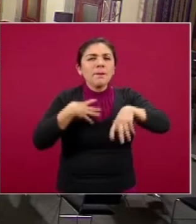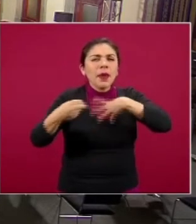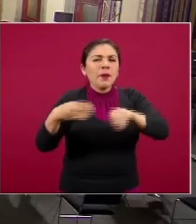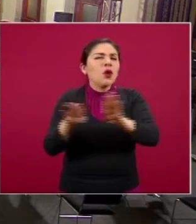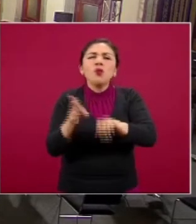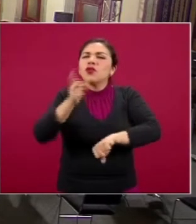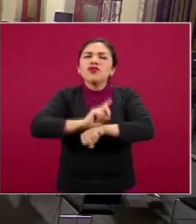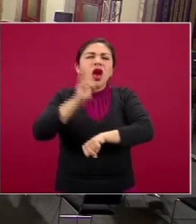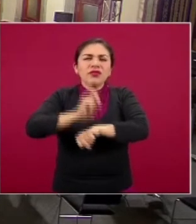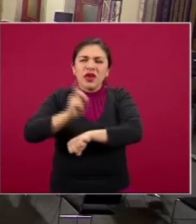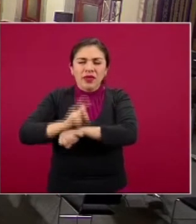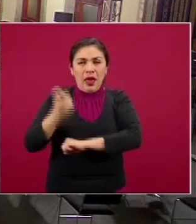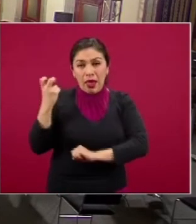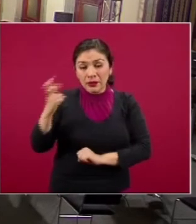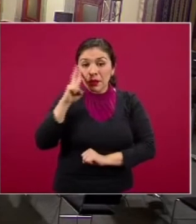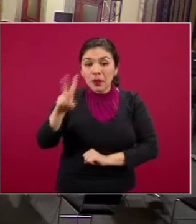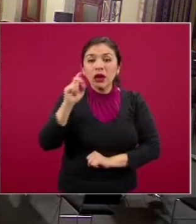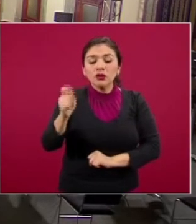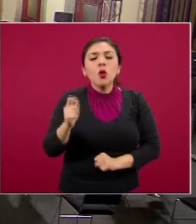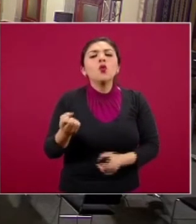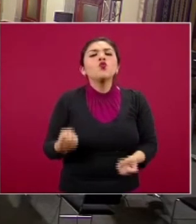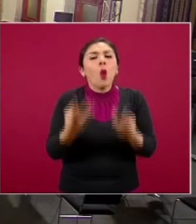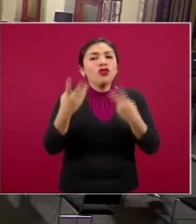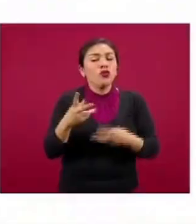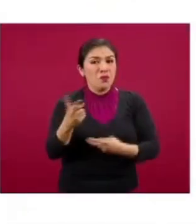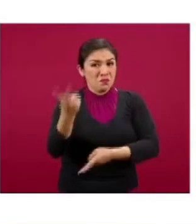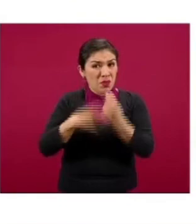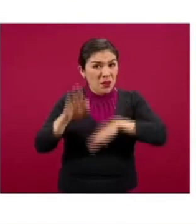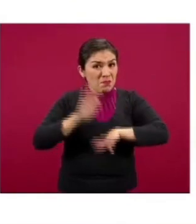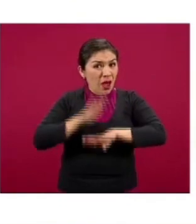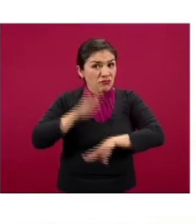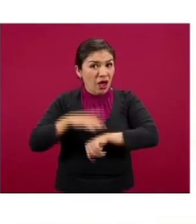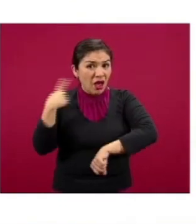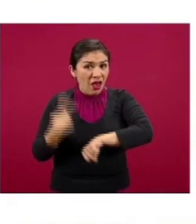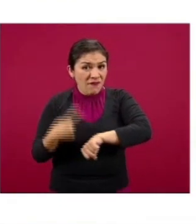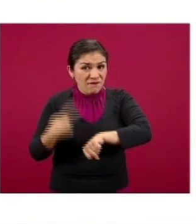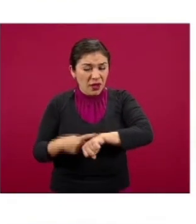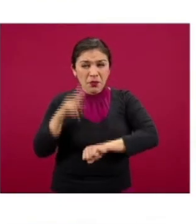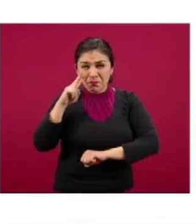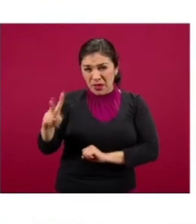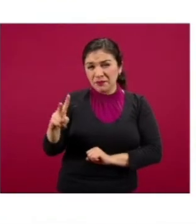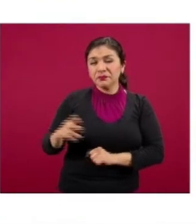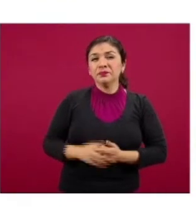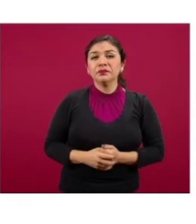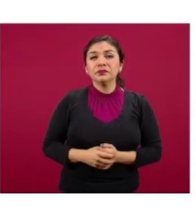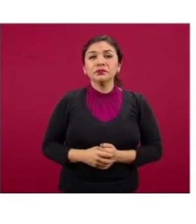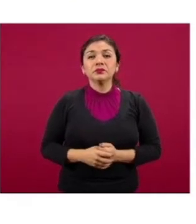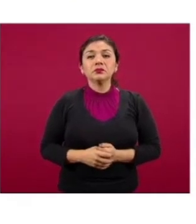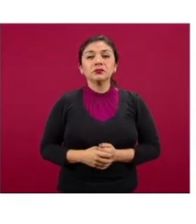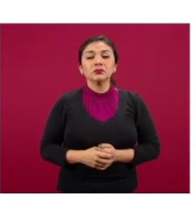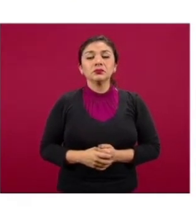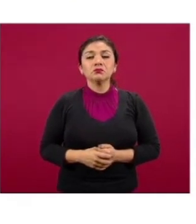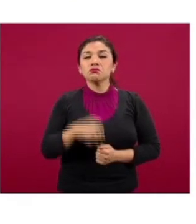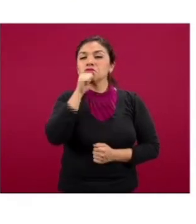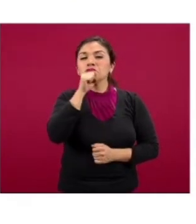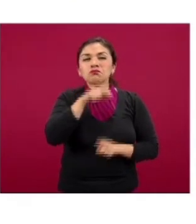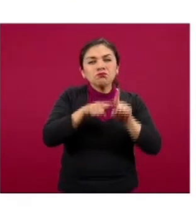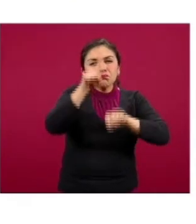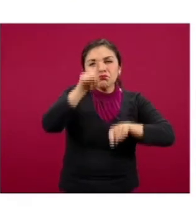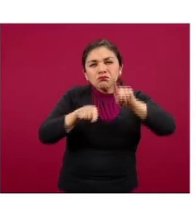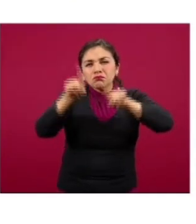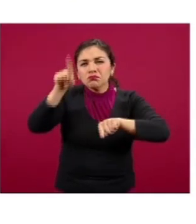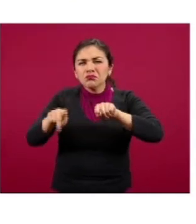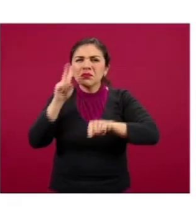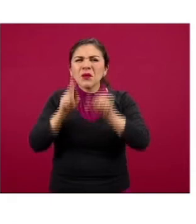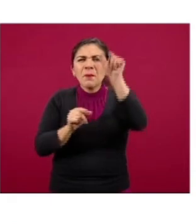los días. Representa la intensidad de la epidemia. En esta curva epidémica, así le llamamos a esta gráfica, en la que se ven un